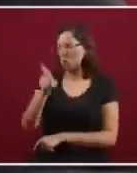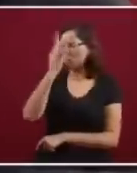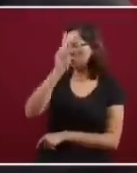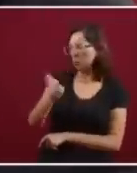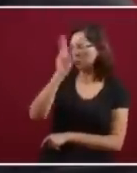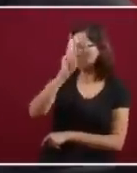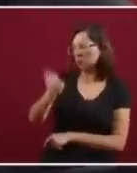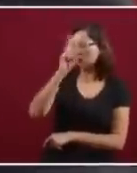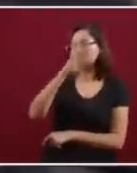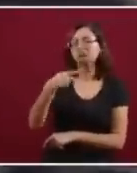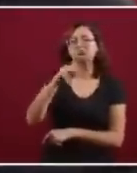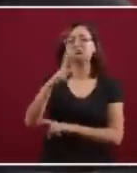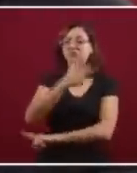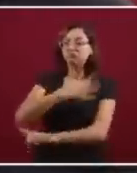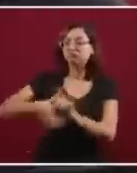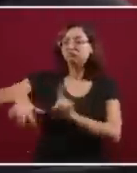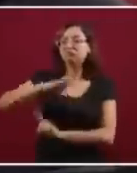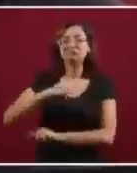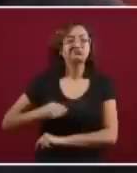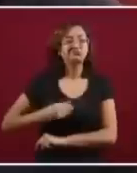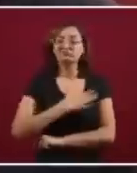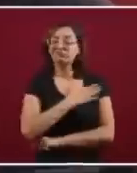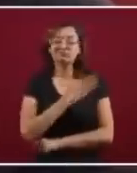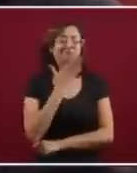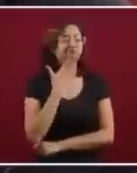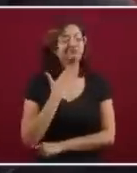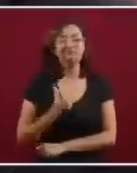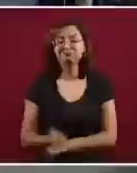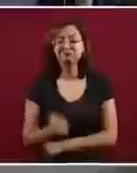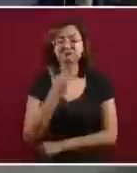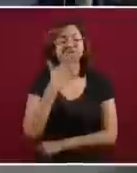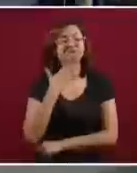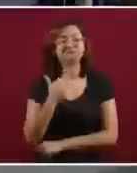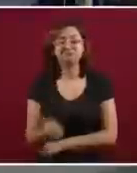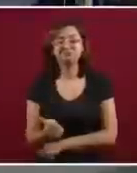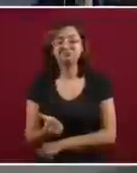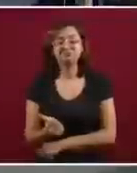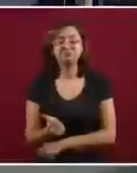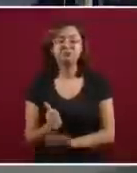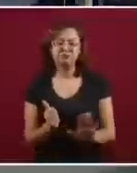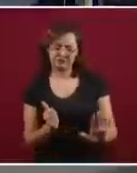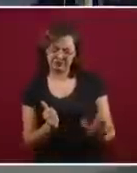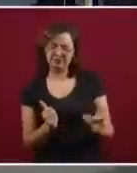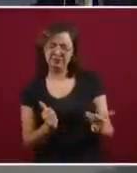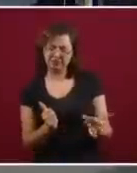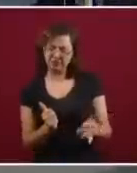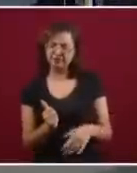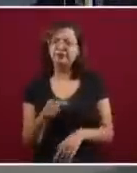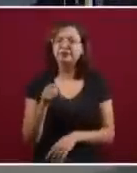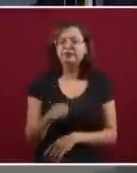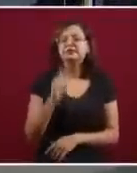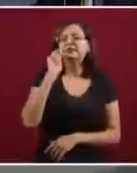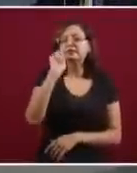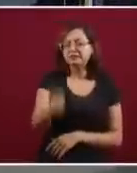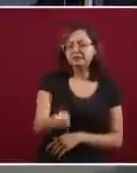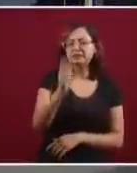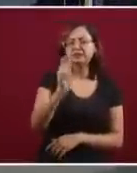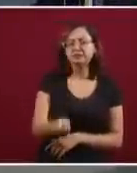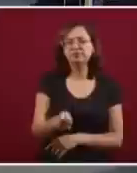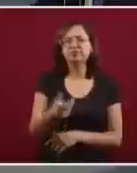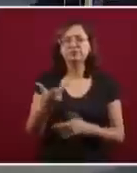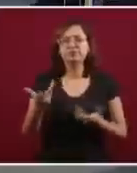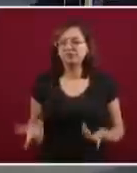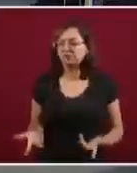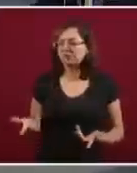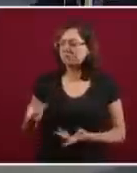una base de bienestar es muy bonito es estar arando sobre tierra